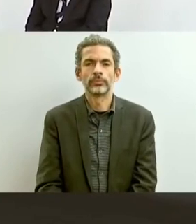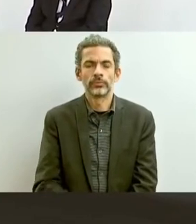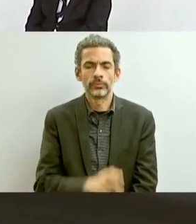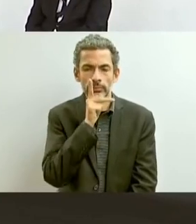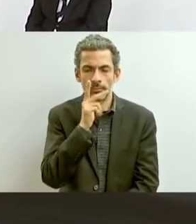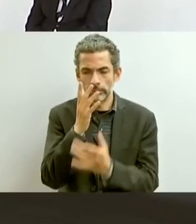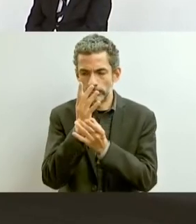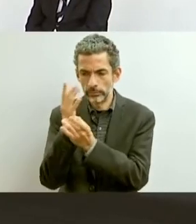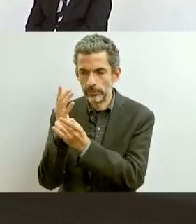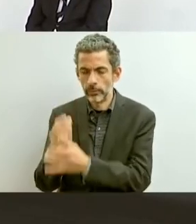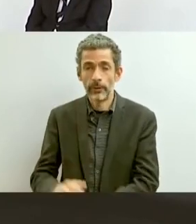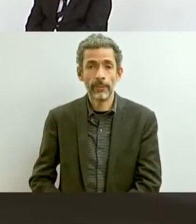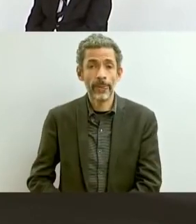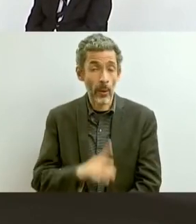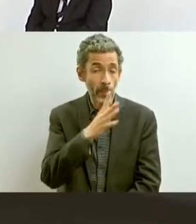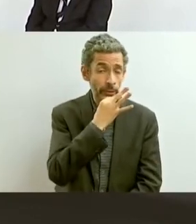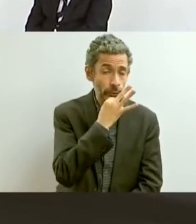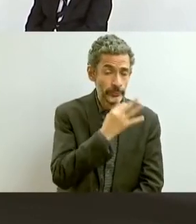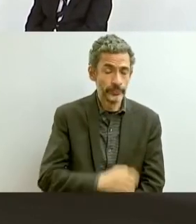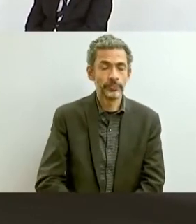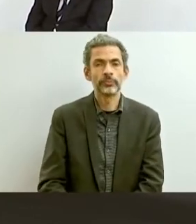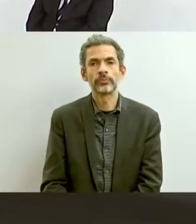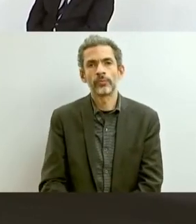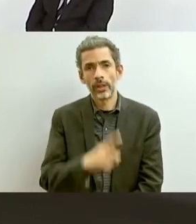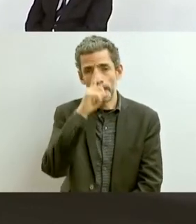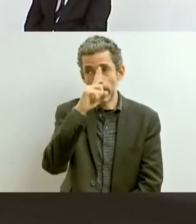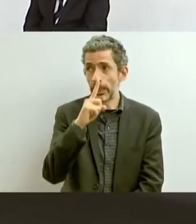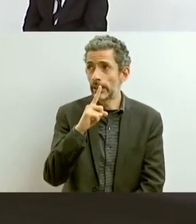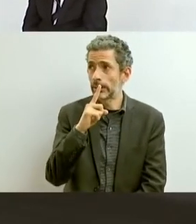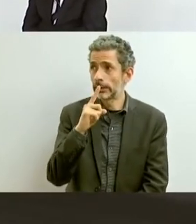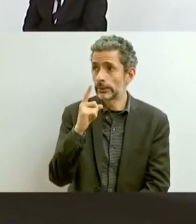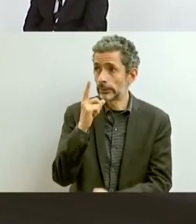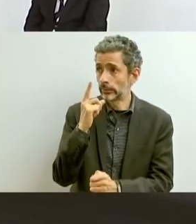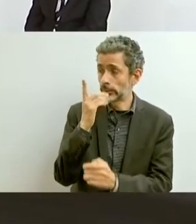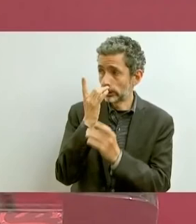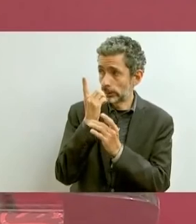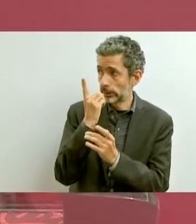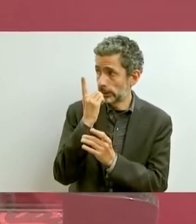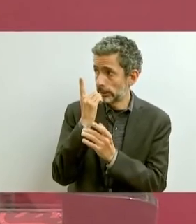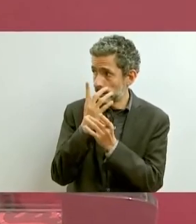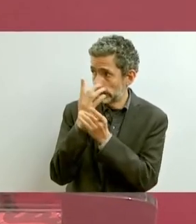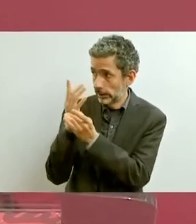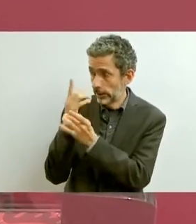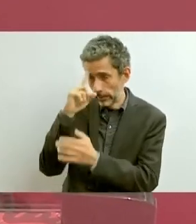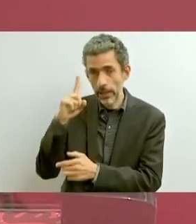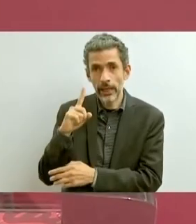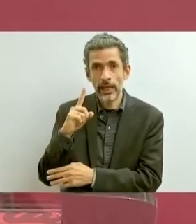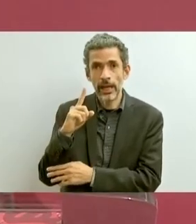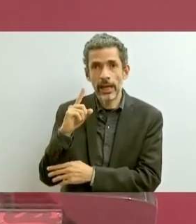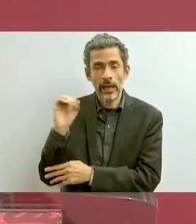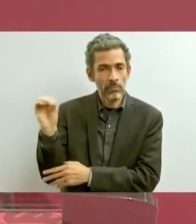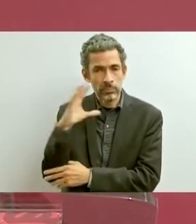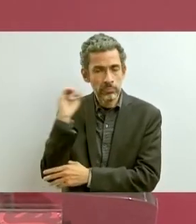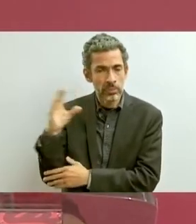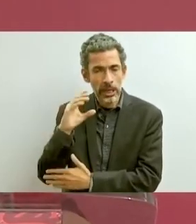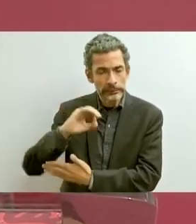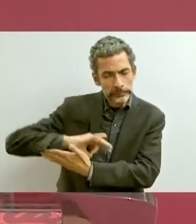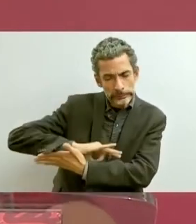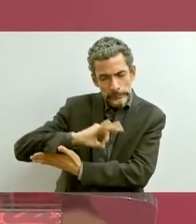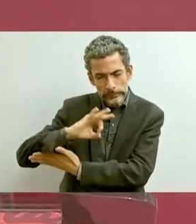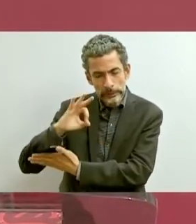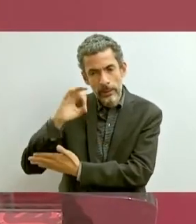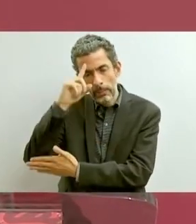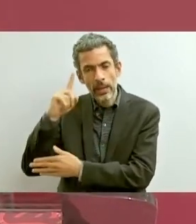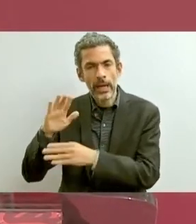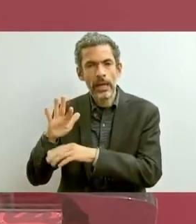Solo un minuto para decirte que por tus mañaneras imperdibles que marcan